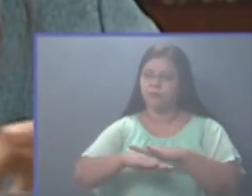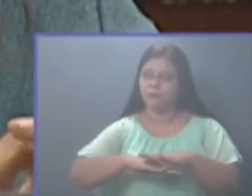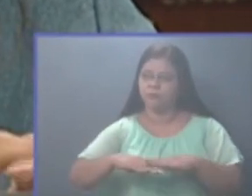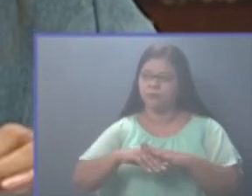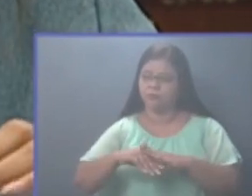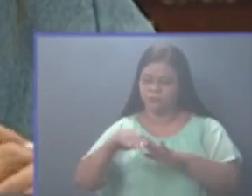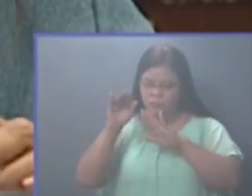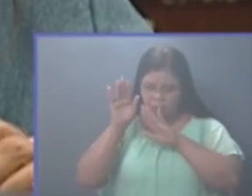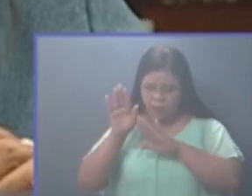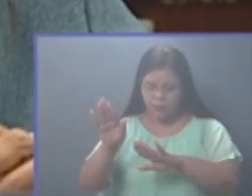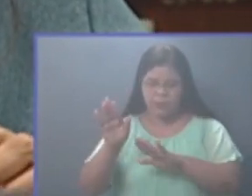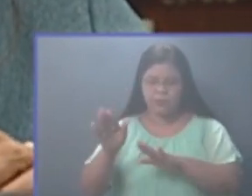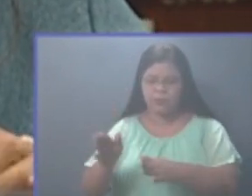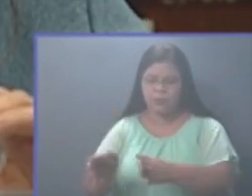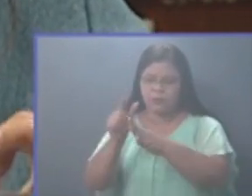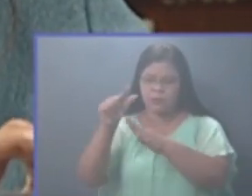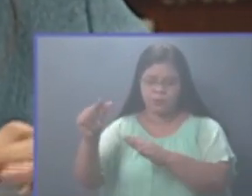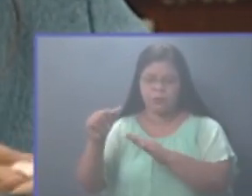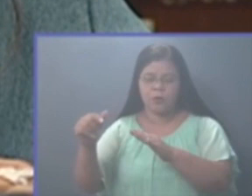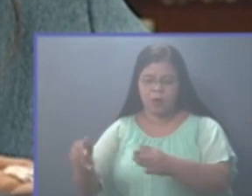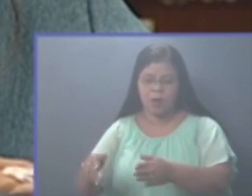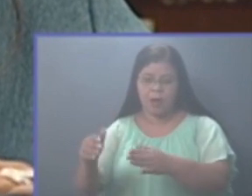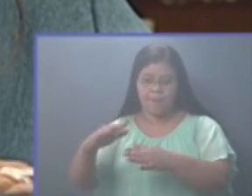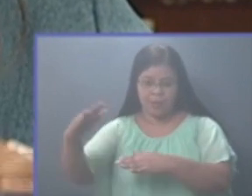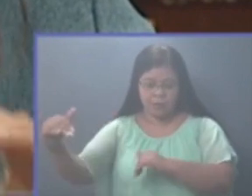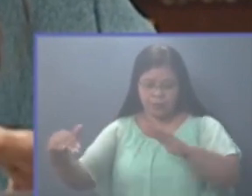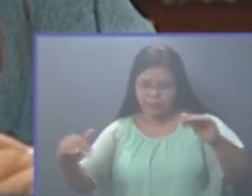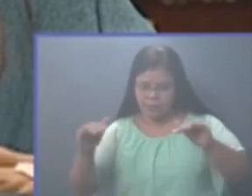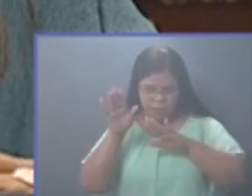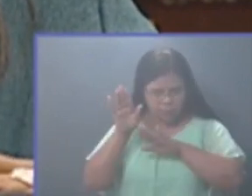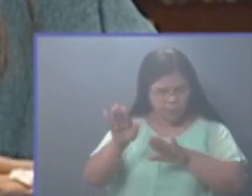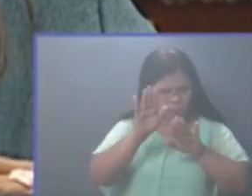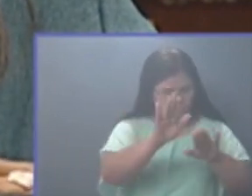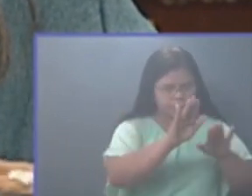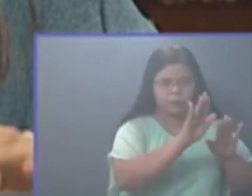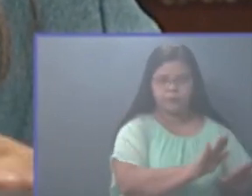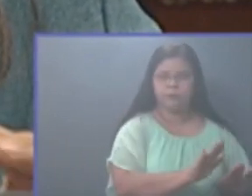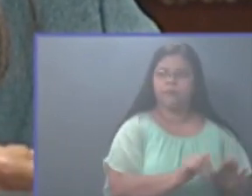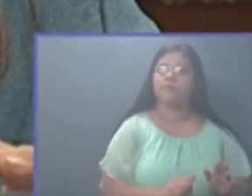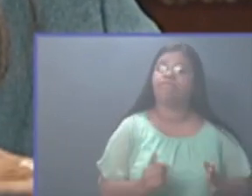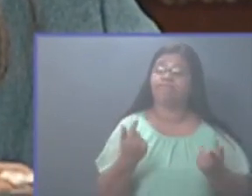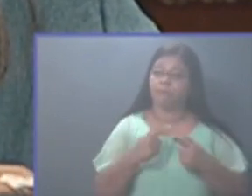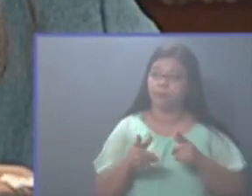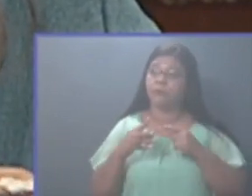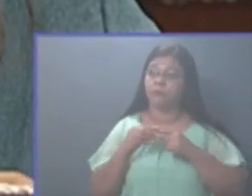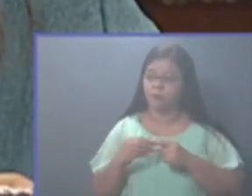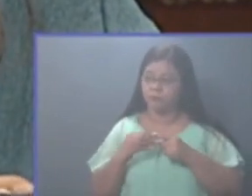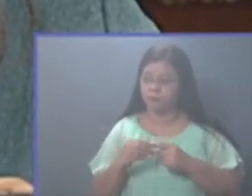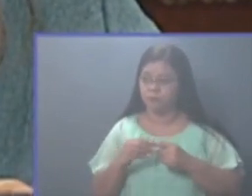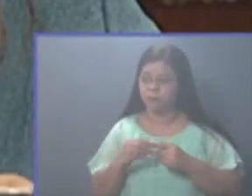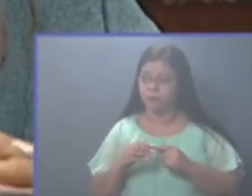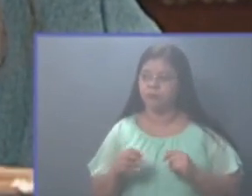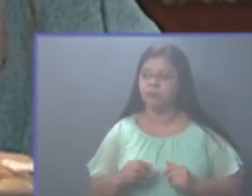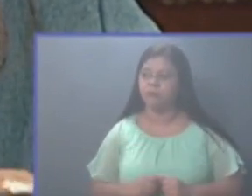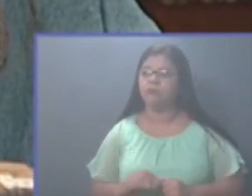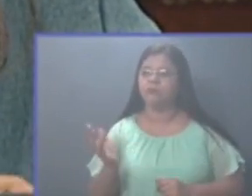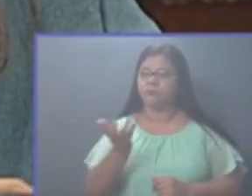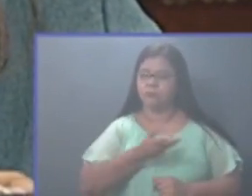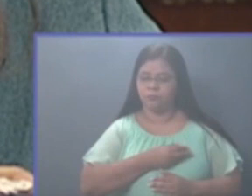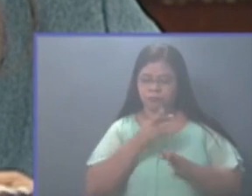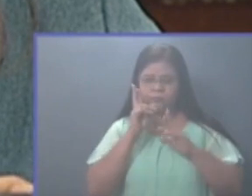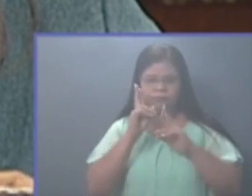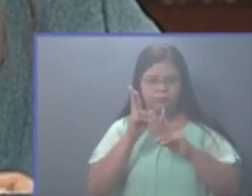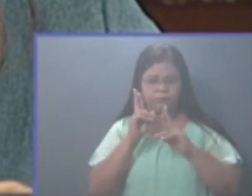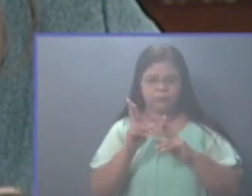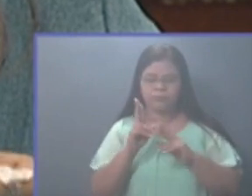el respeto a la autodeterminación y soberanía de los pueblos. Particularmente, tenemos la